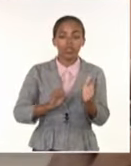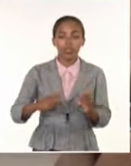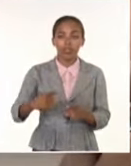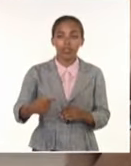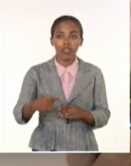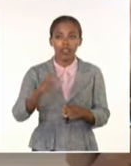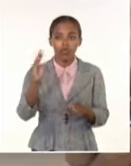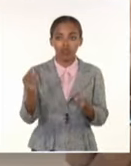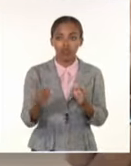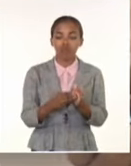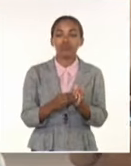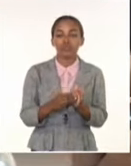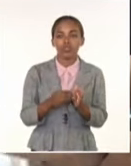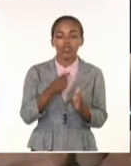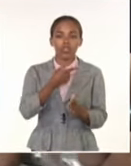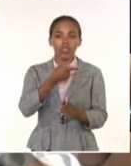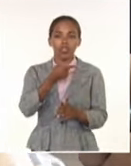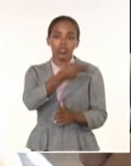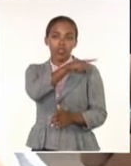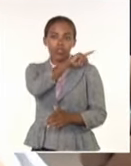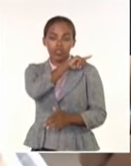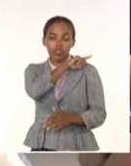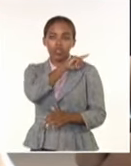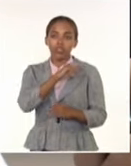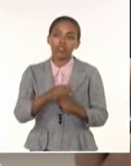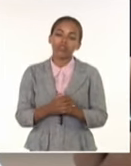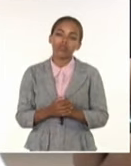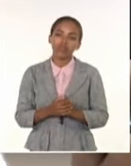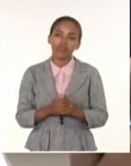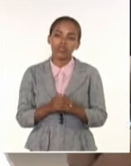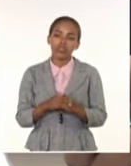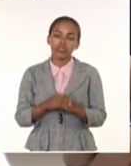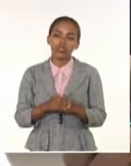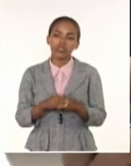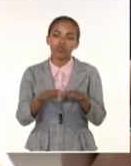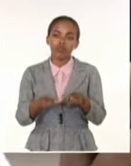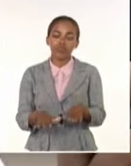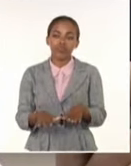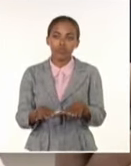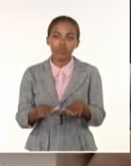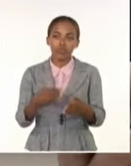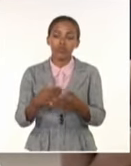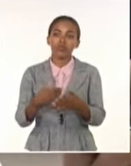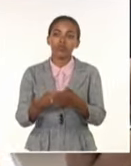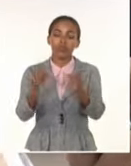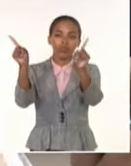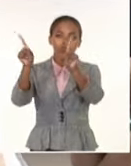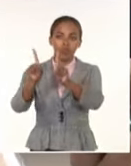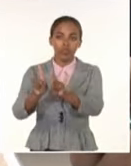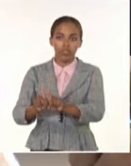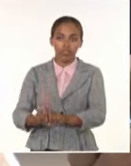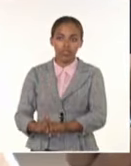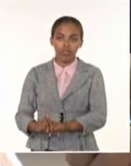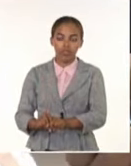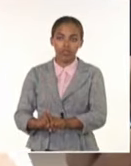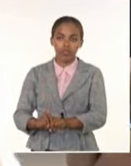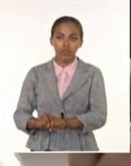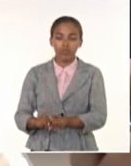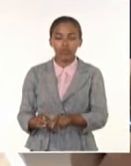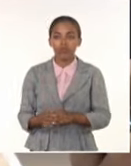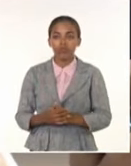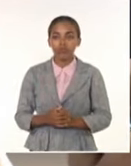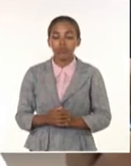y ayer sacamos de servicio la central de Varadero, o sea, el ciclo combinado de